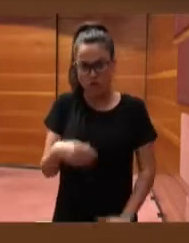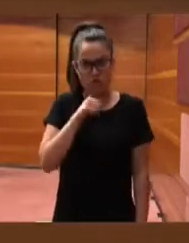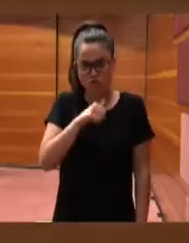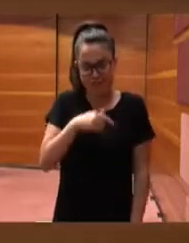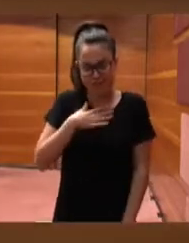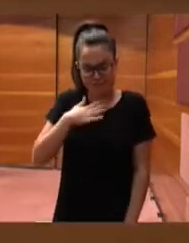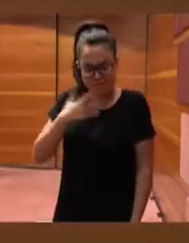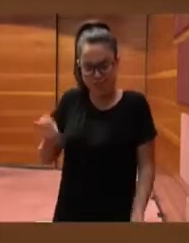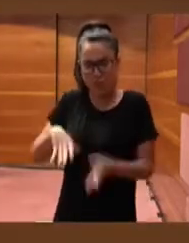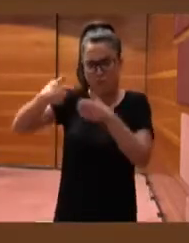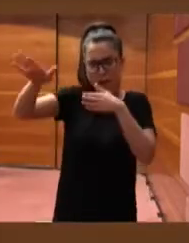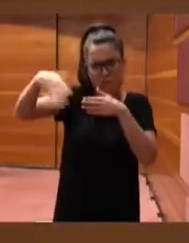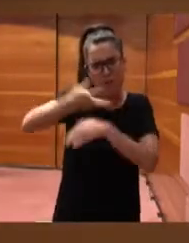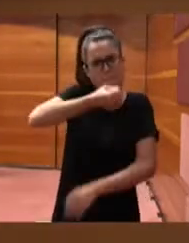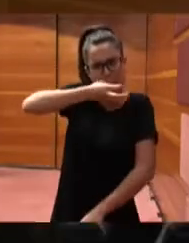casa.